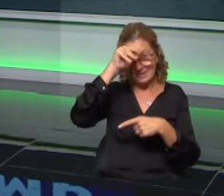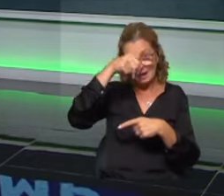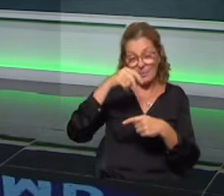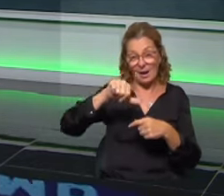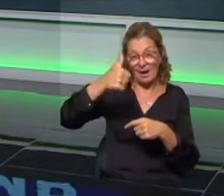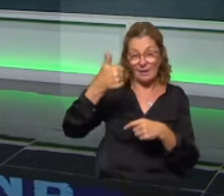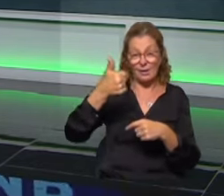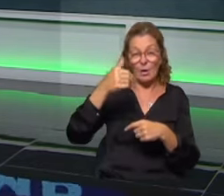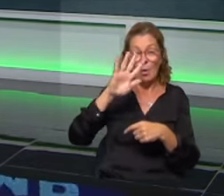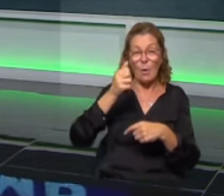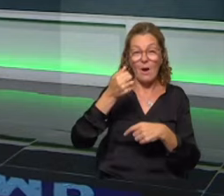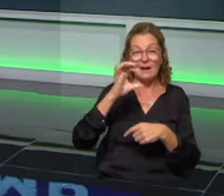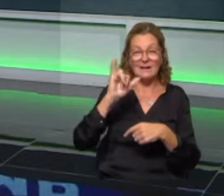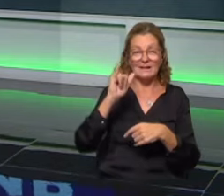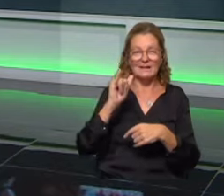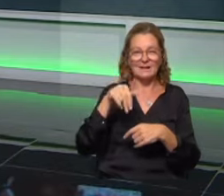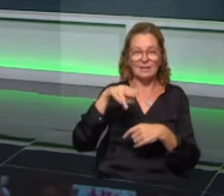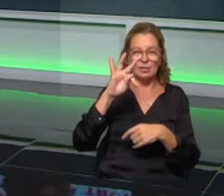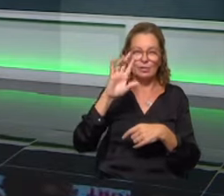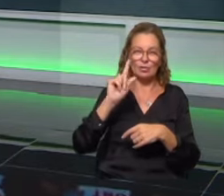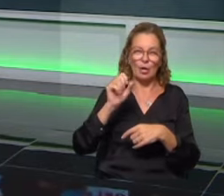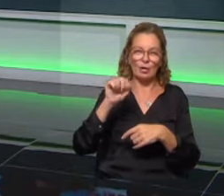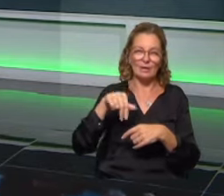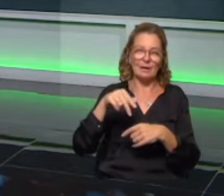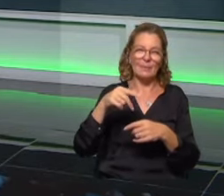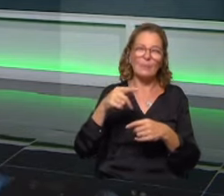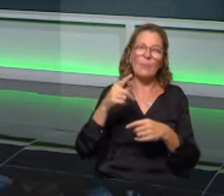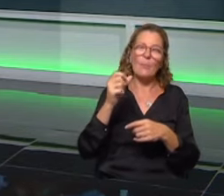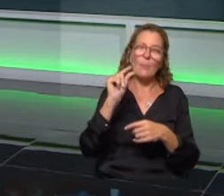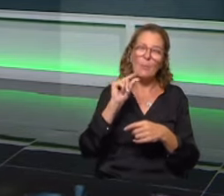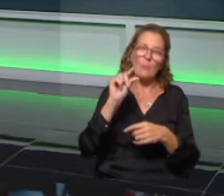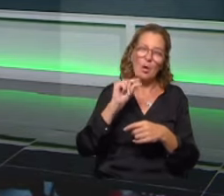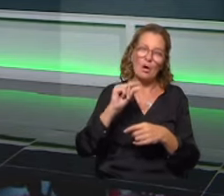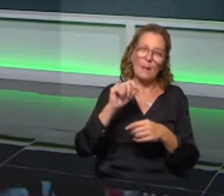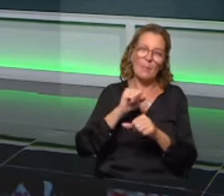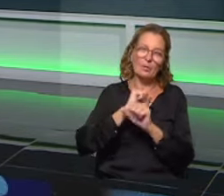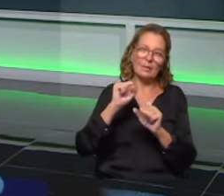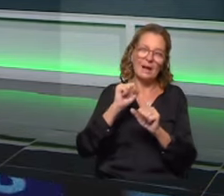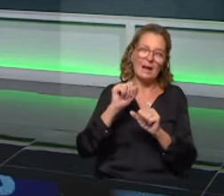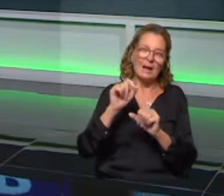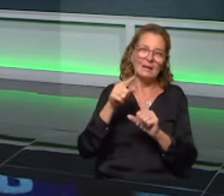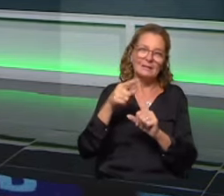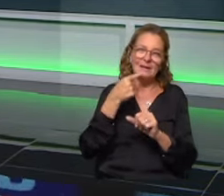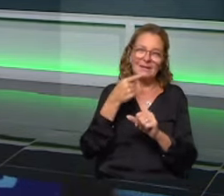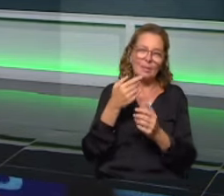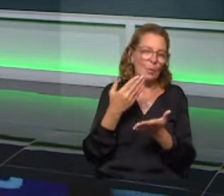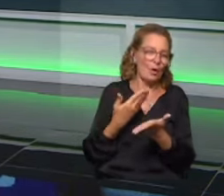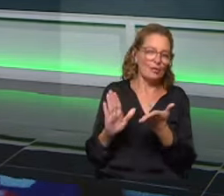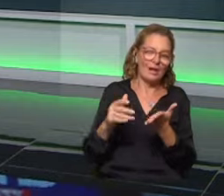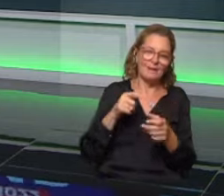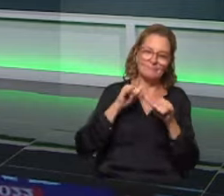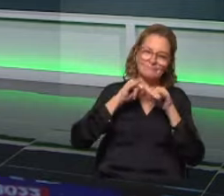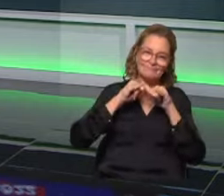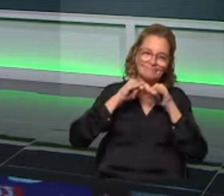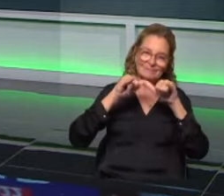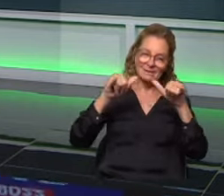ganó en Washington D.C., tiene muy pocas posibilidades de competirle y nada hace pensar que pueda ocurrir algo que lo saque de la carrera